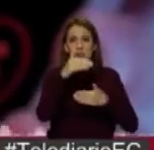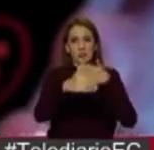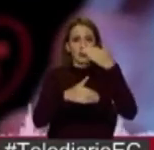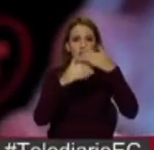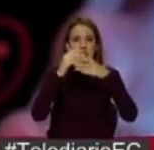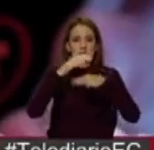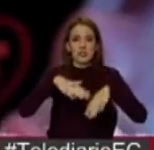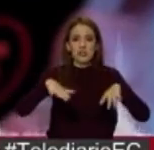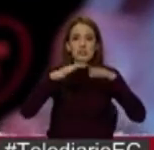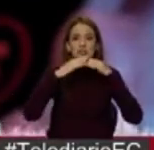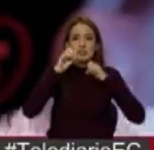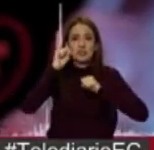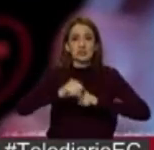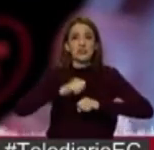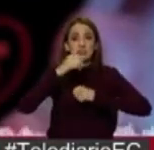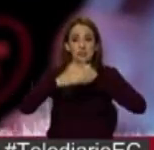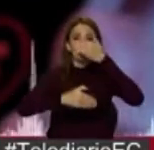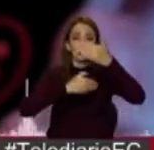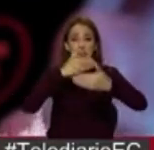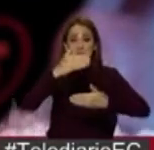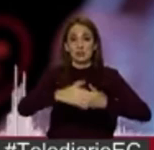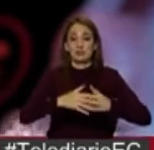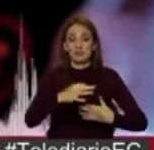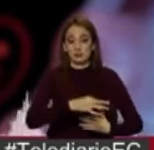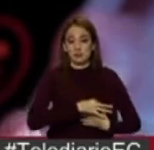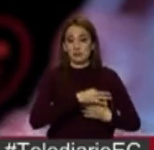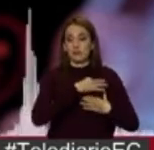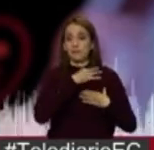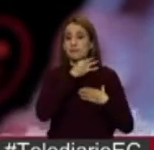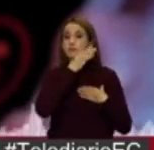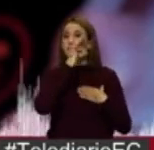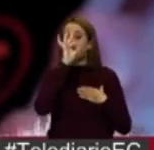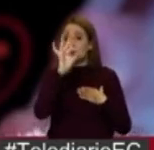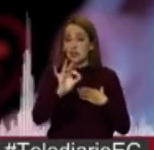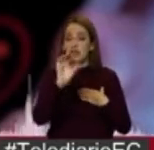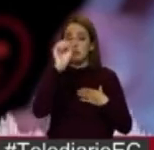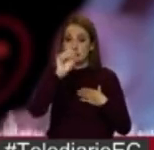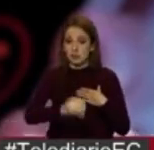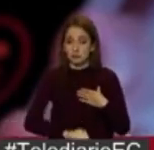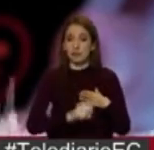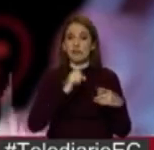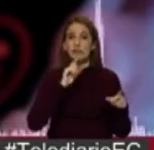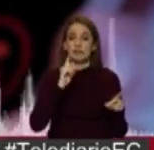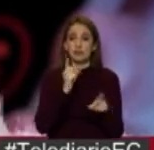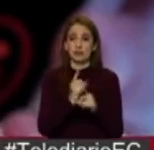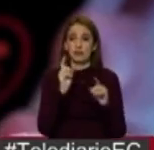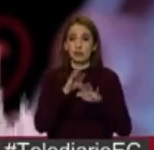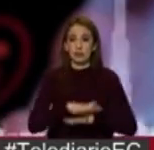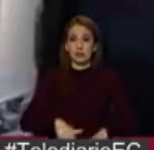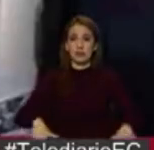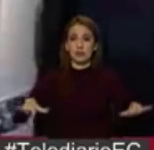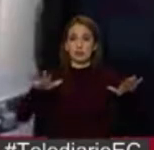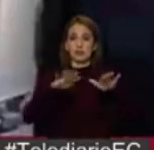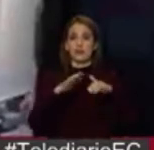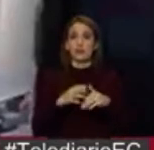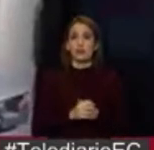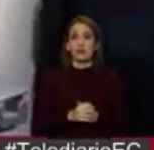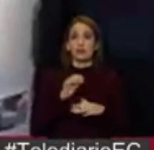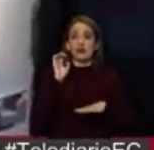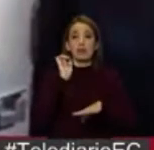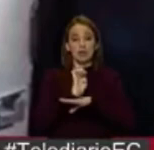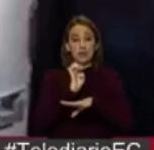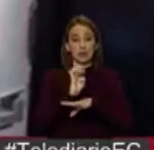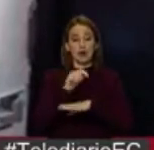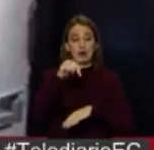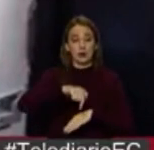genera daño cardiovascular, no solo a nivel del corazón, sino a nivel de los vasos sanguíneos. En Ecuador existen